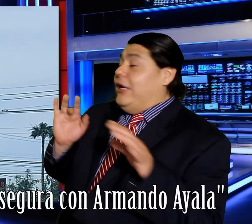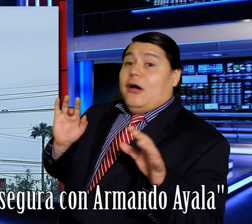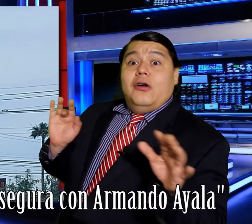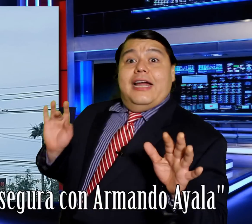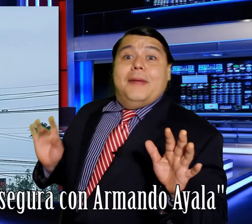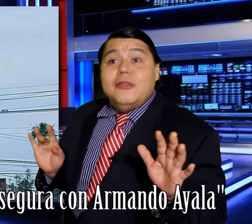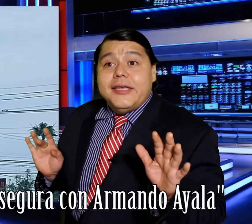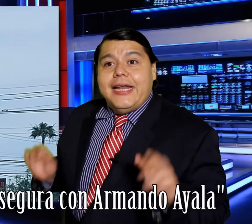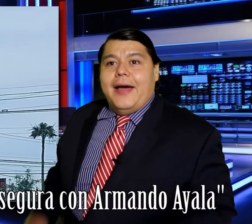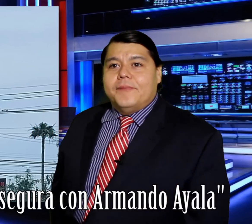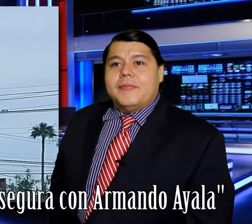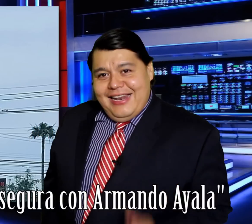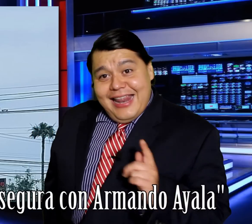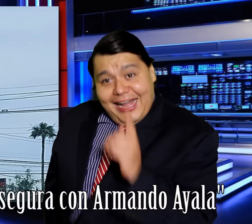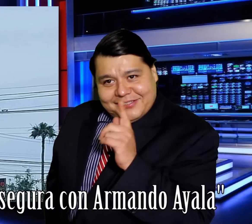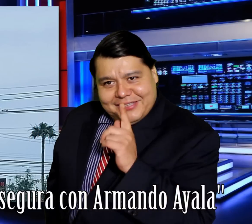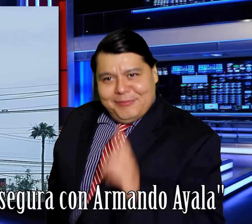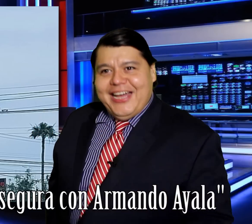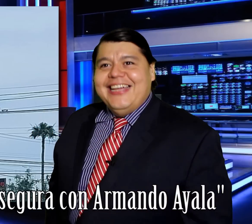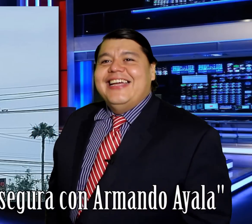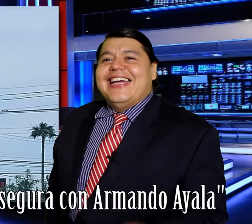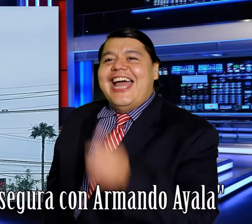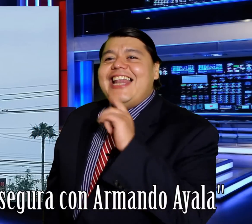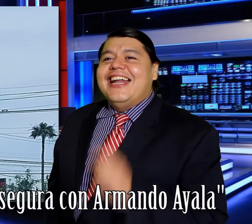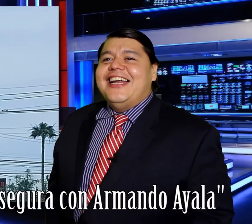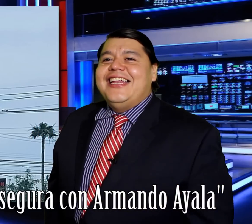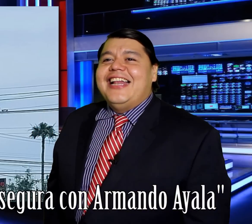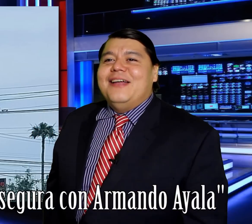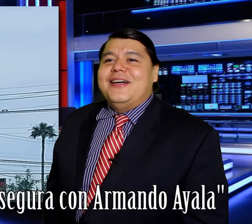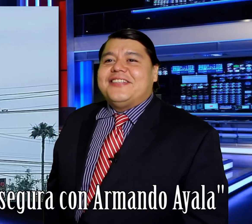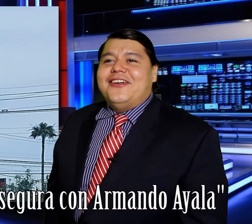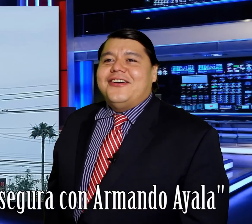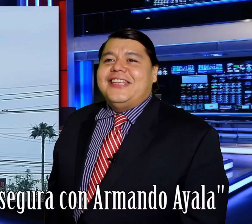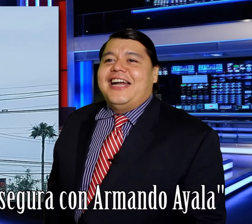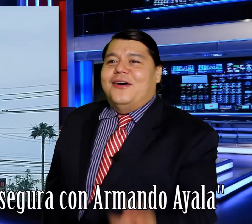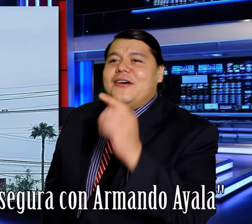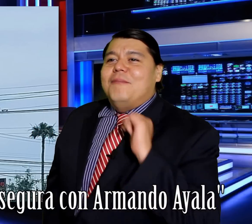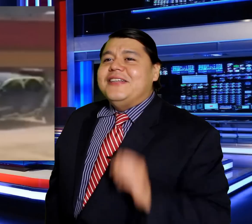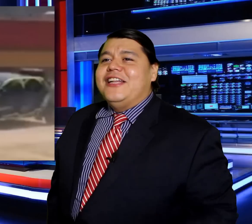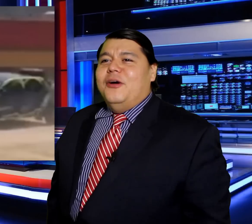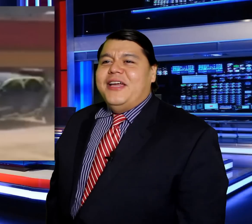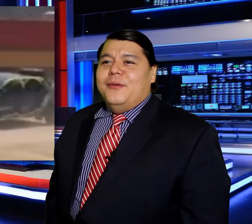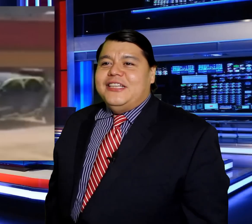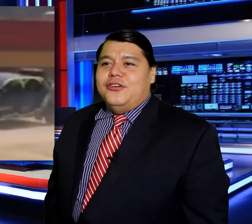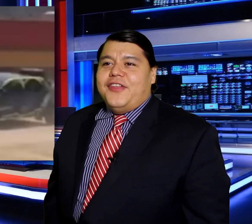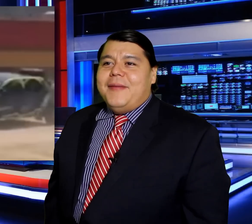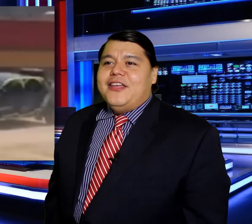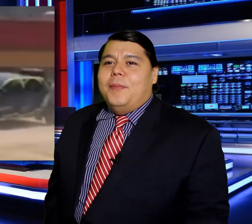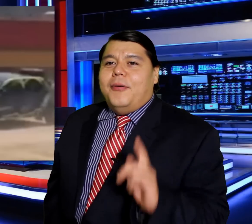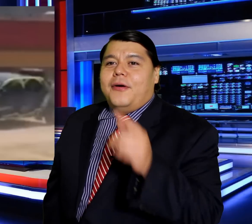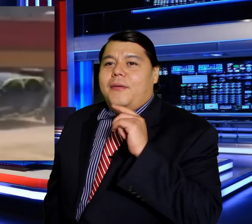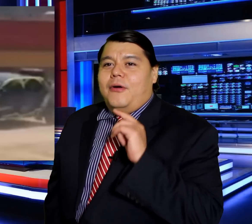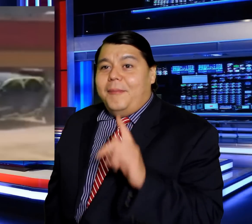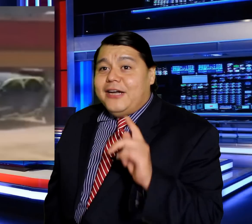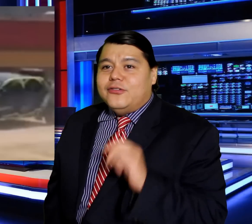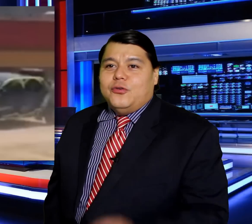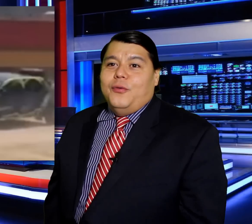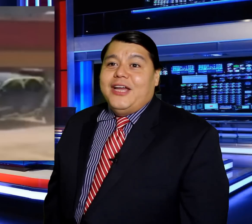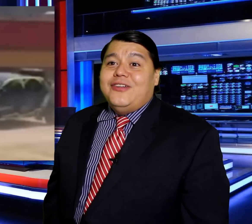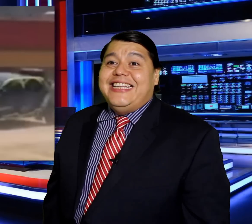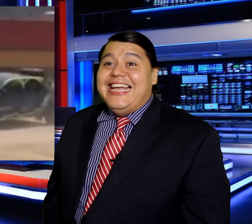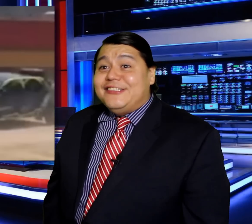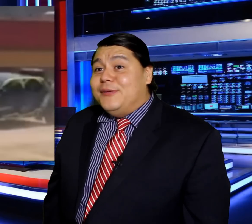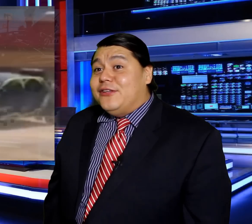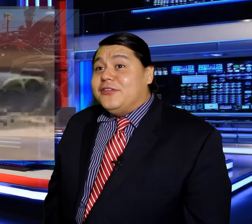más segura con Armando Ayala. ¡Lástima que la realidad demuestre lo contrario! Pues el domingo 21 de mayo, por lo